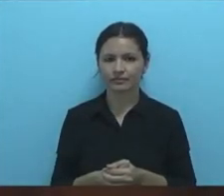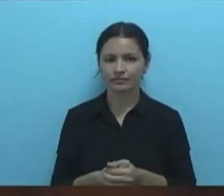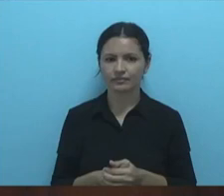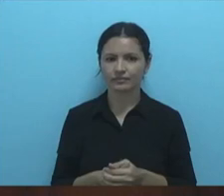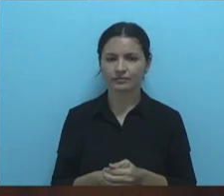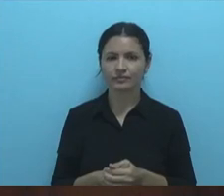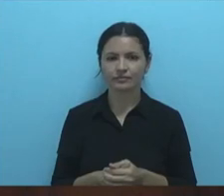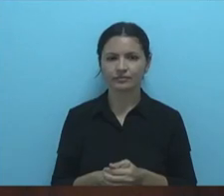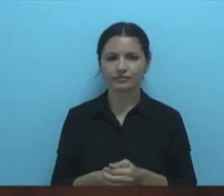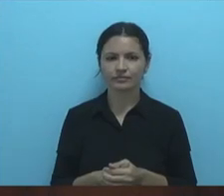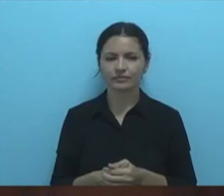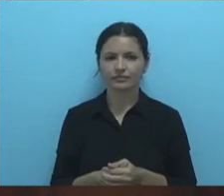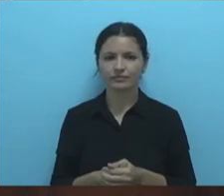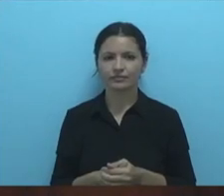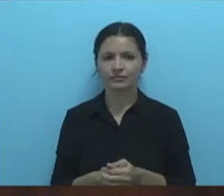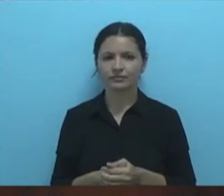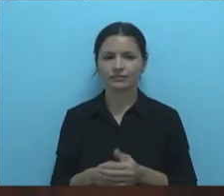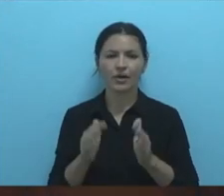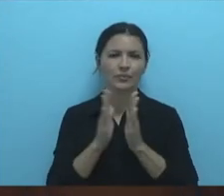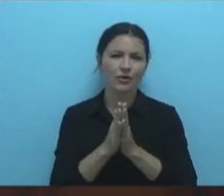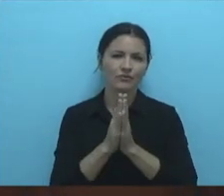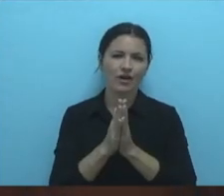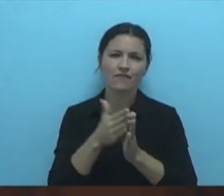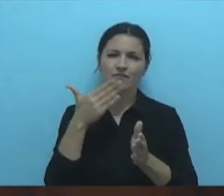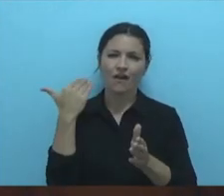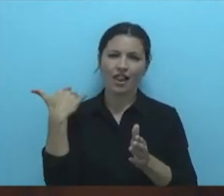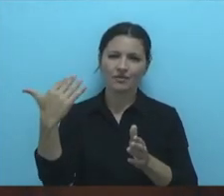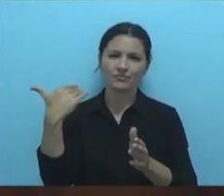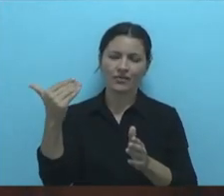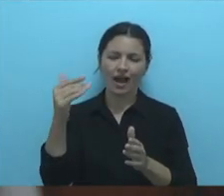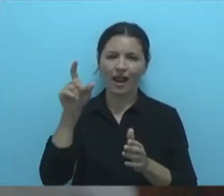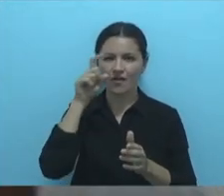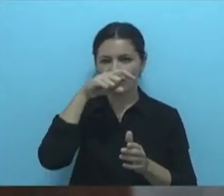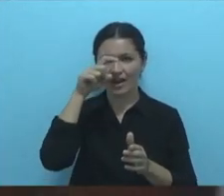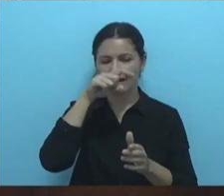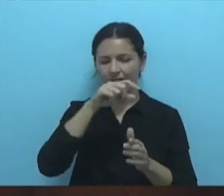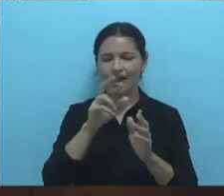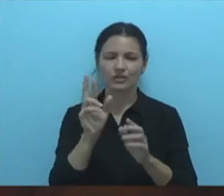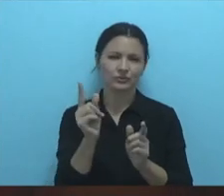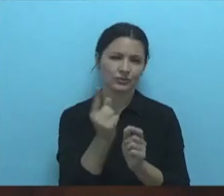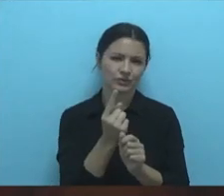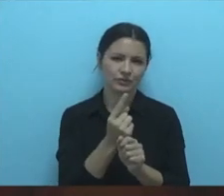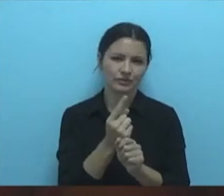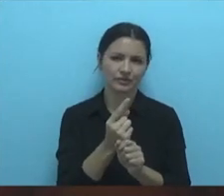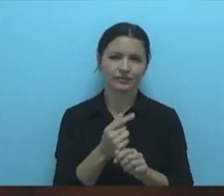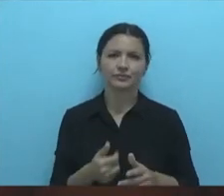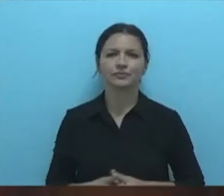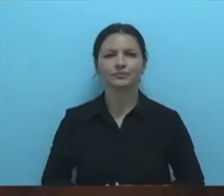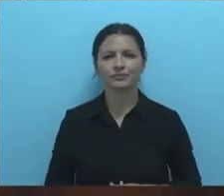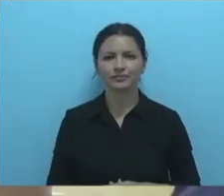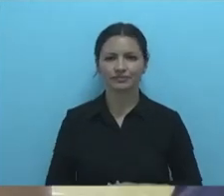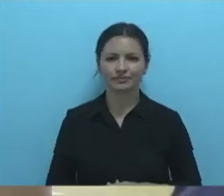Y eso déjeme hablar del grano dos segunditos tiene todo su derecho no es cerrado la sesión aún así que diputado tiene la palabra